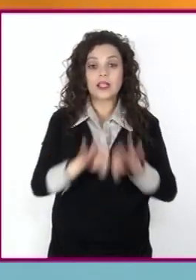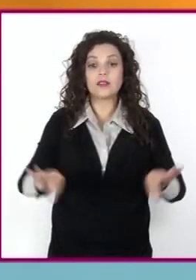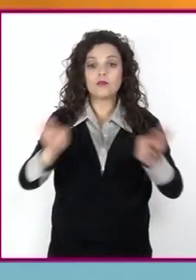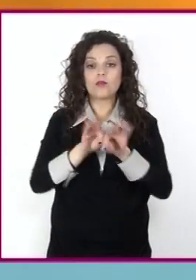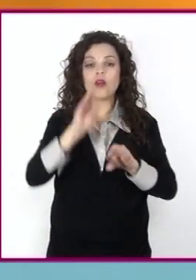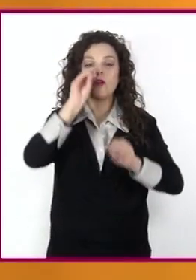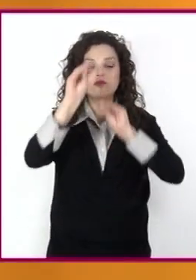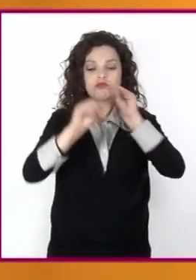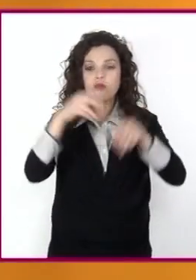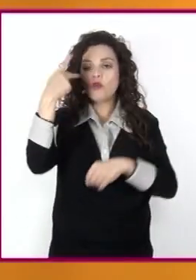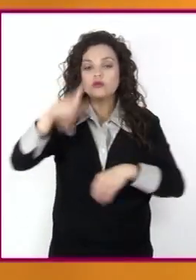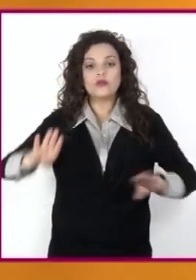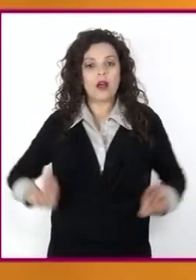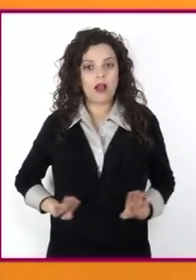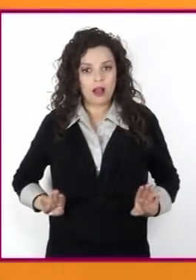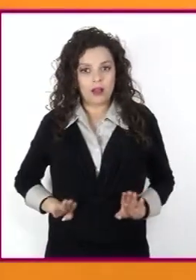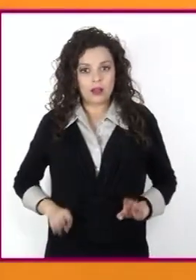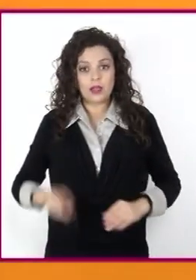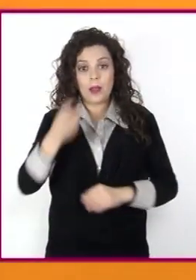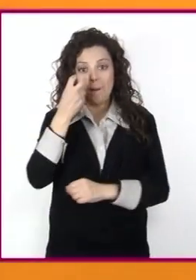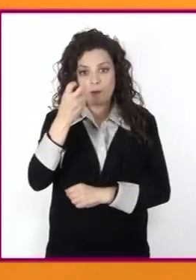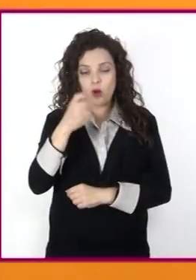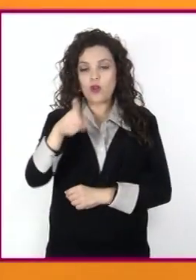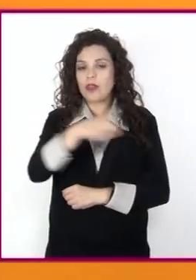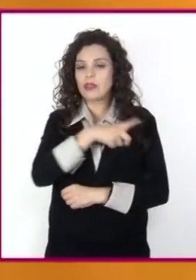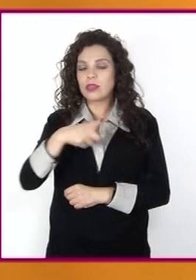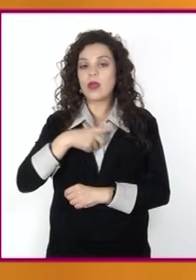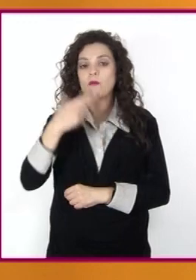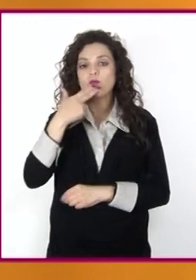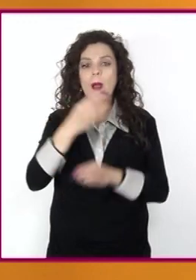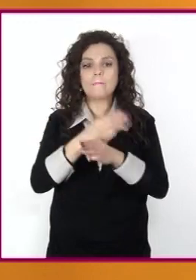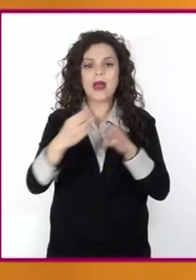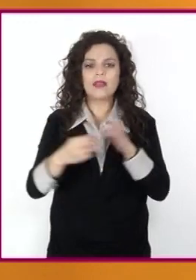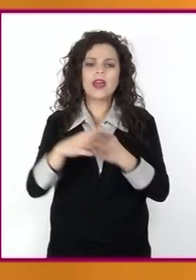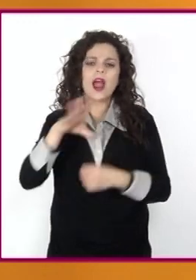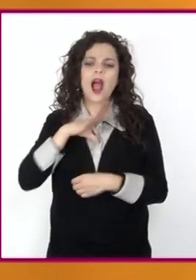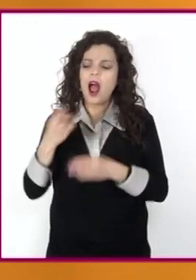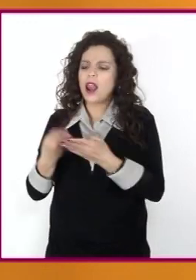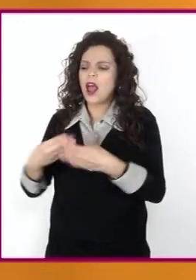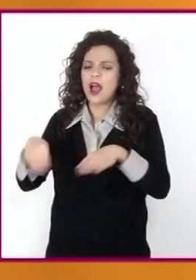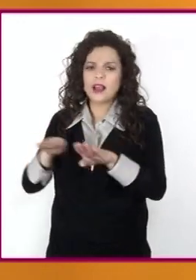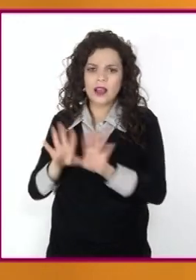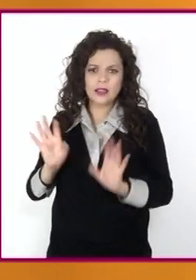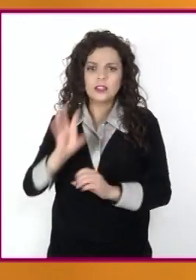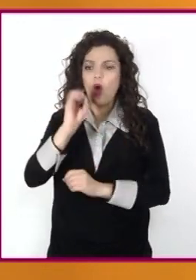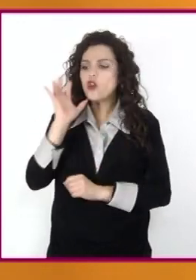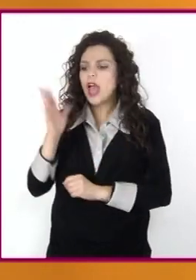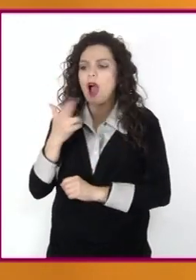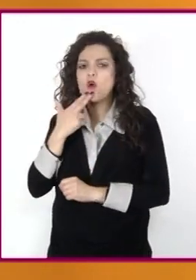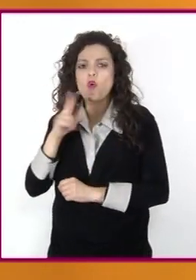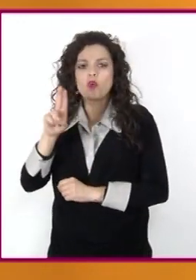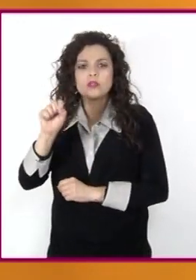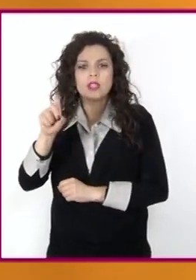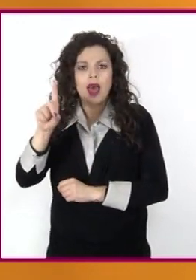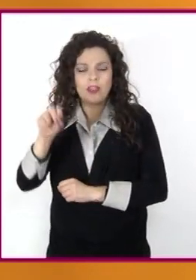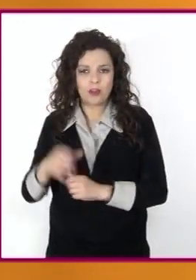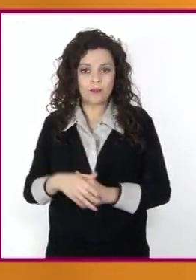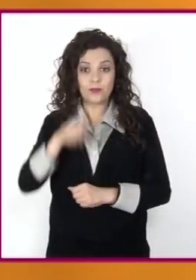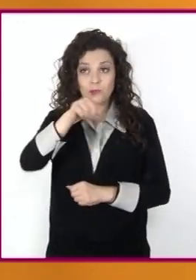Para ello, recomendamos usar material que tengan en casa o reciclar. Apliquen y desarrollen su